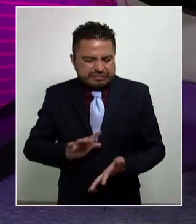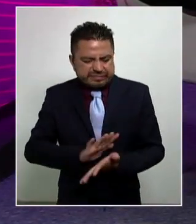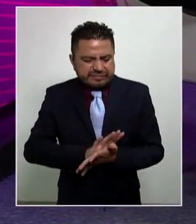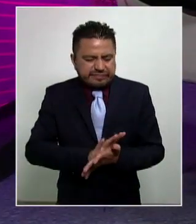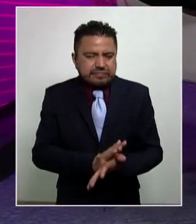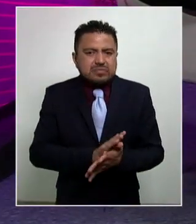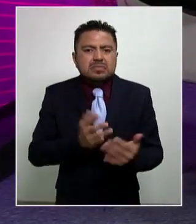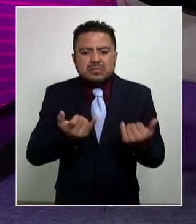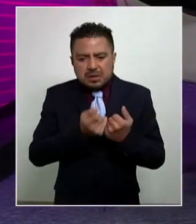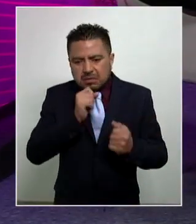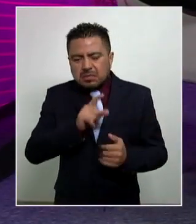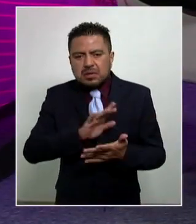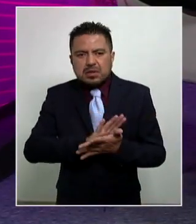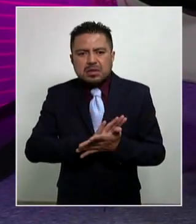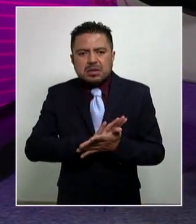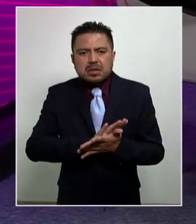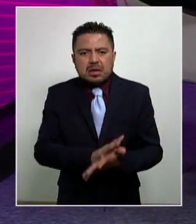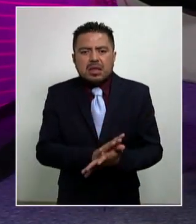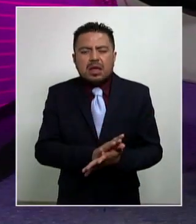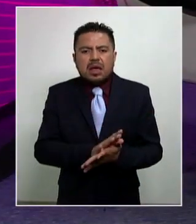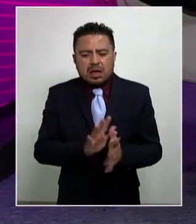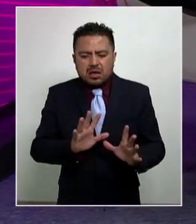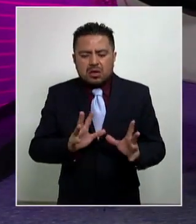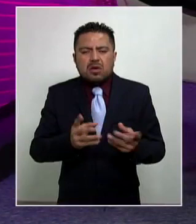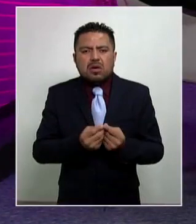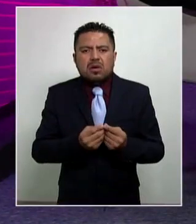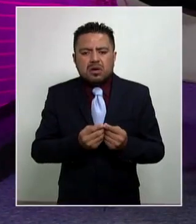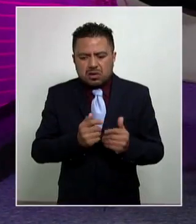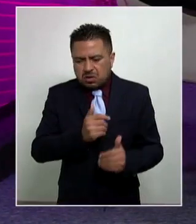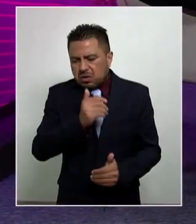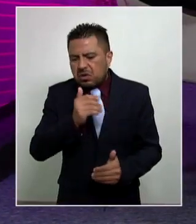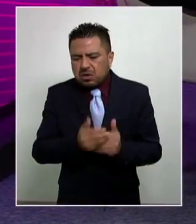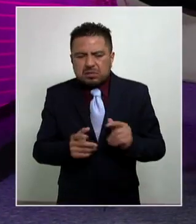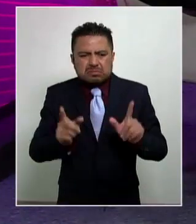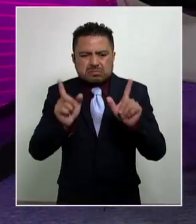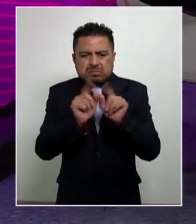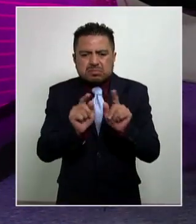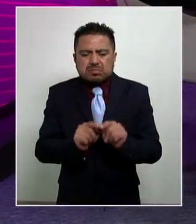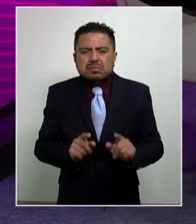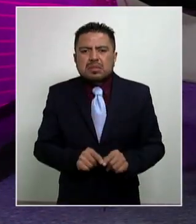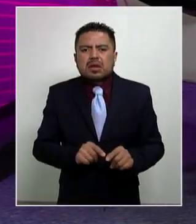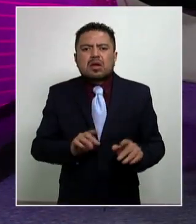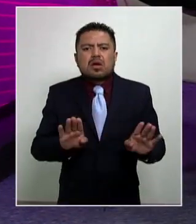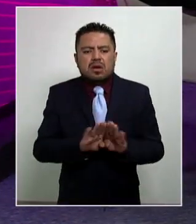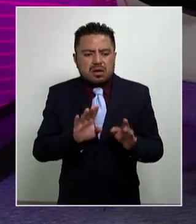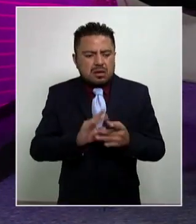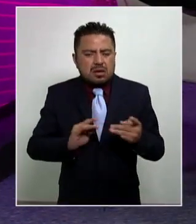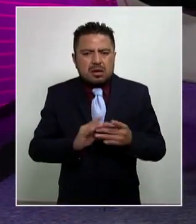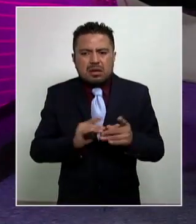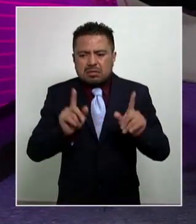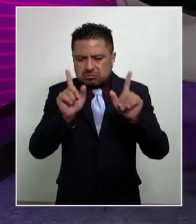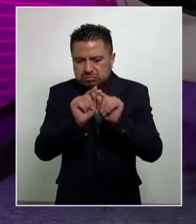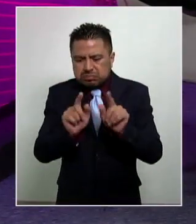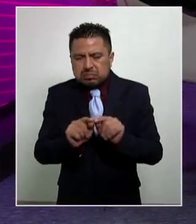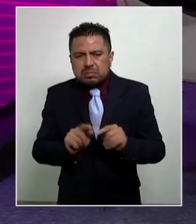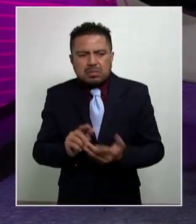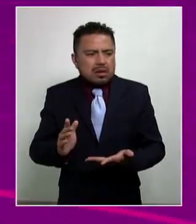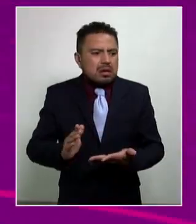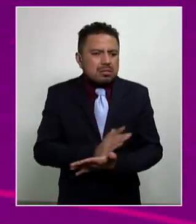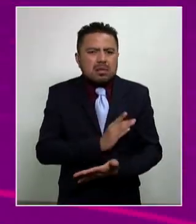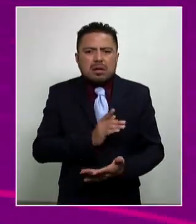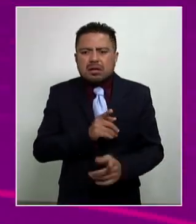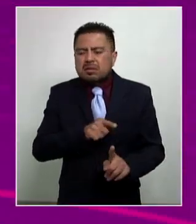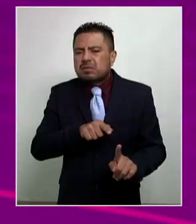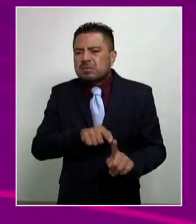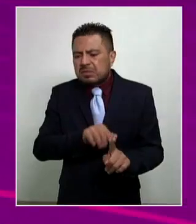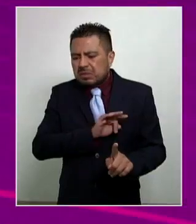también la discriminación, que la discriminación son prácticas concretas, ¿no? Como sabemos, son prácticas concretas que apartan o que evitan